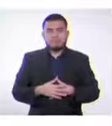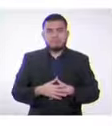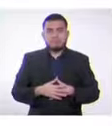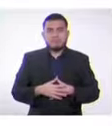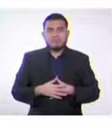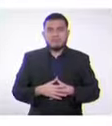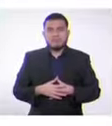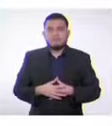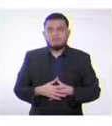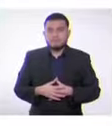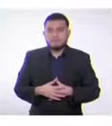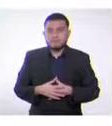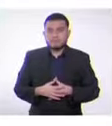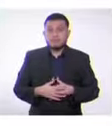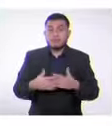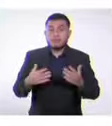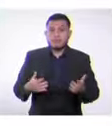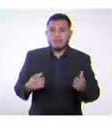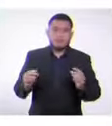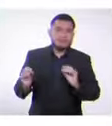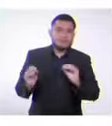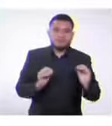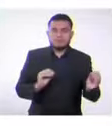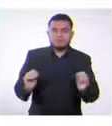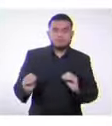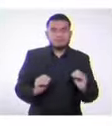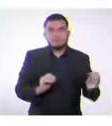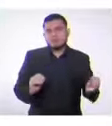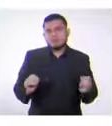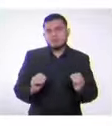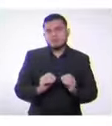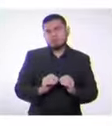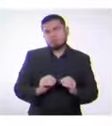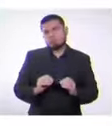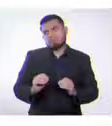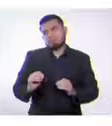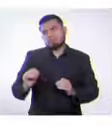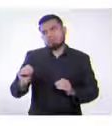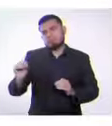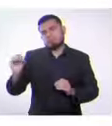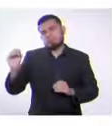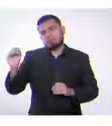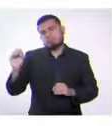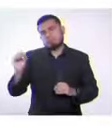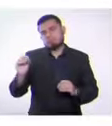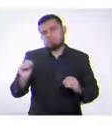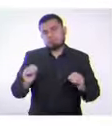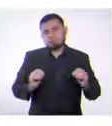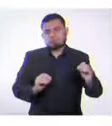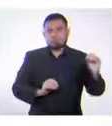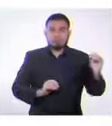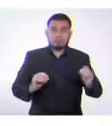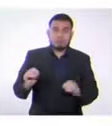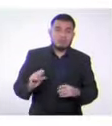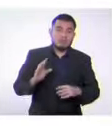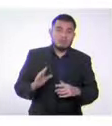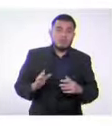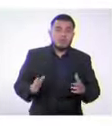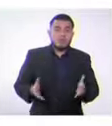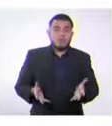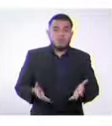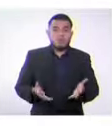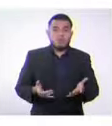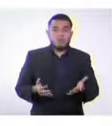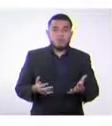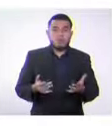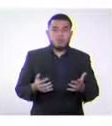dirección, trasladándose incluso largas distancias. Los gases adoptan el tamaño y